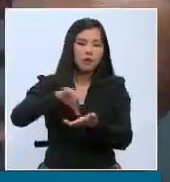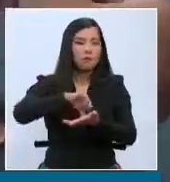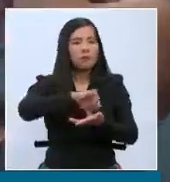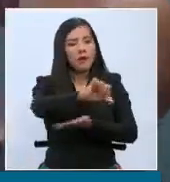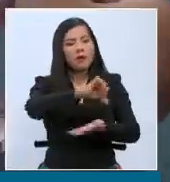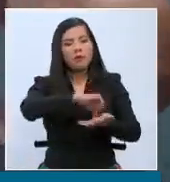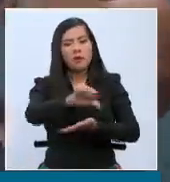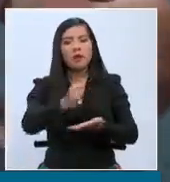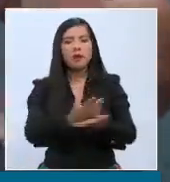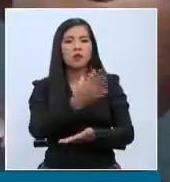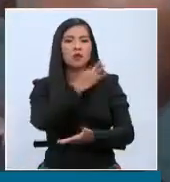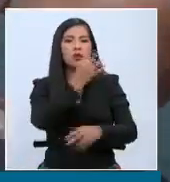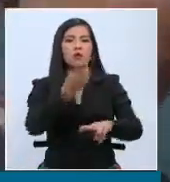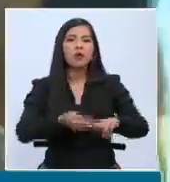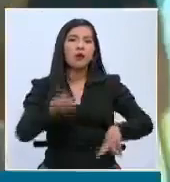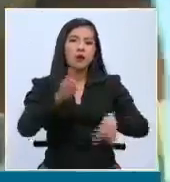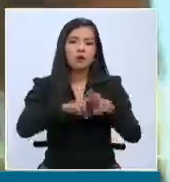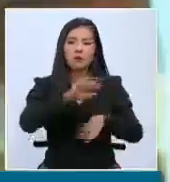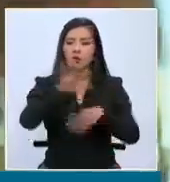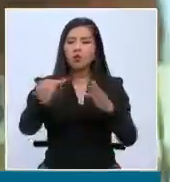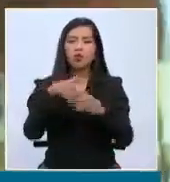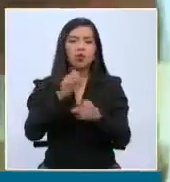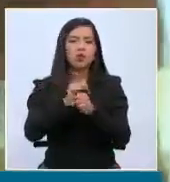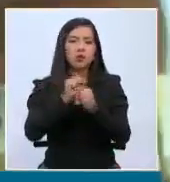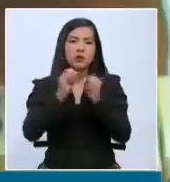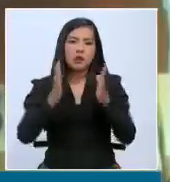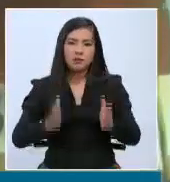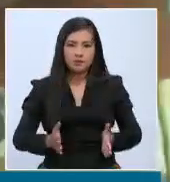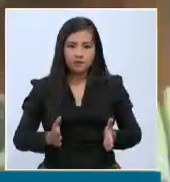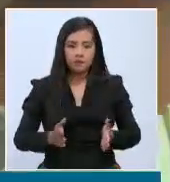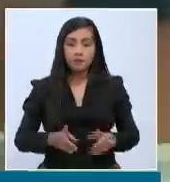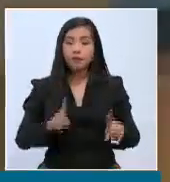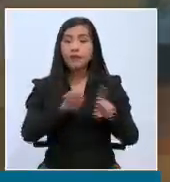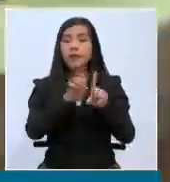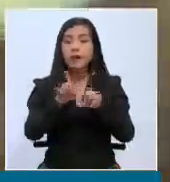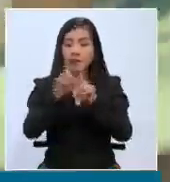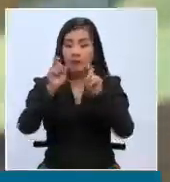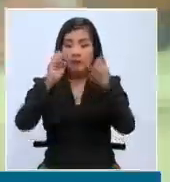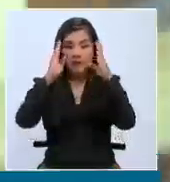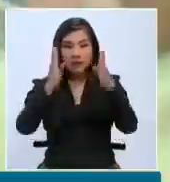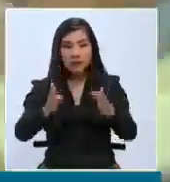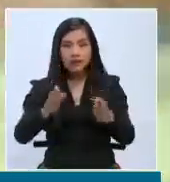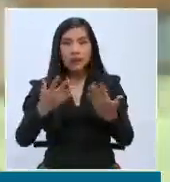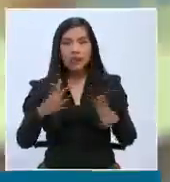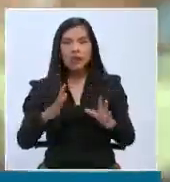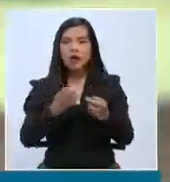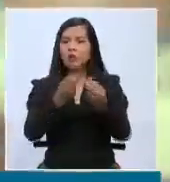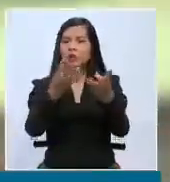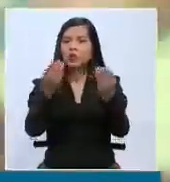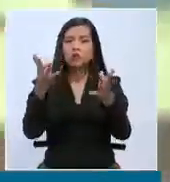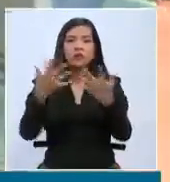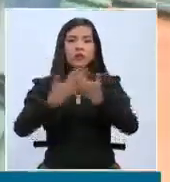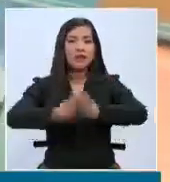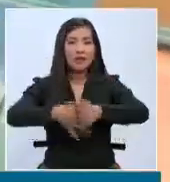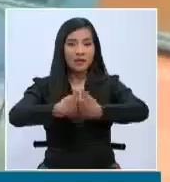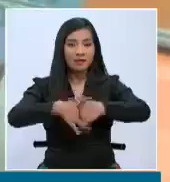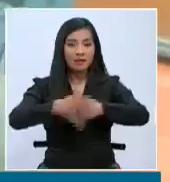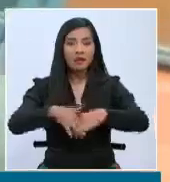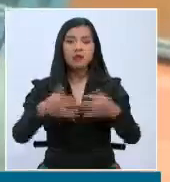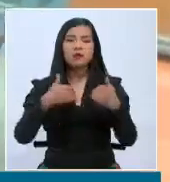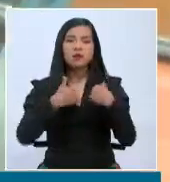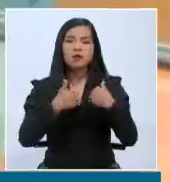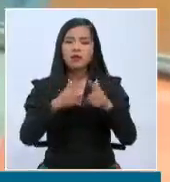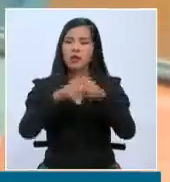los incrementos salariales a sus trabajadores. Además, tomar en cuenta que muchas de estas empresas tienen